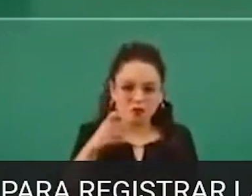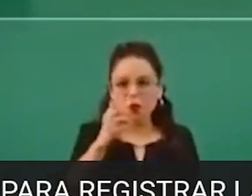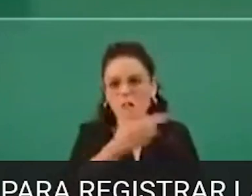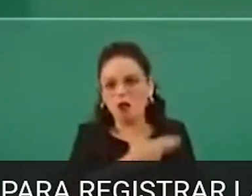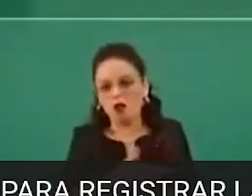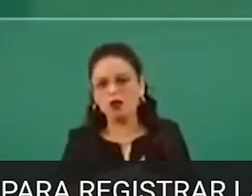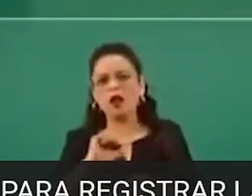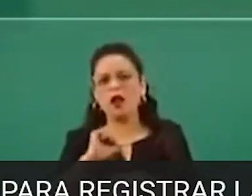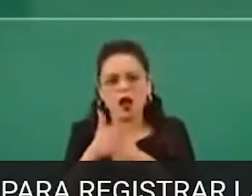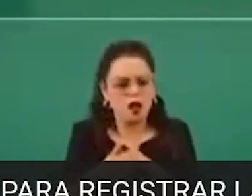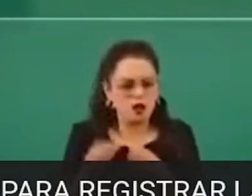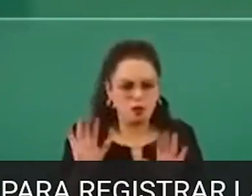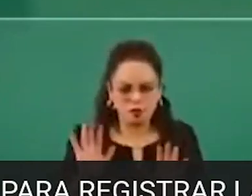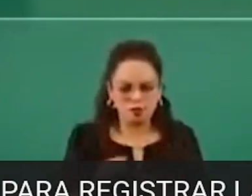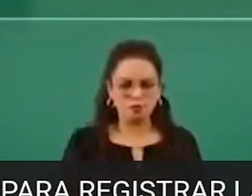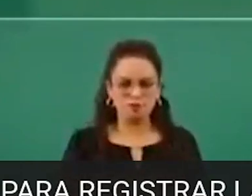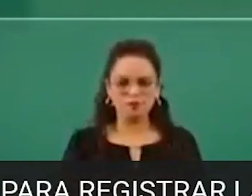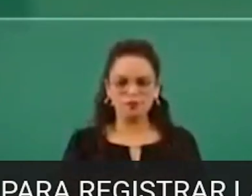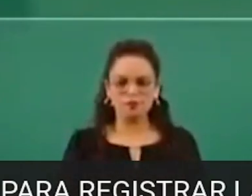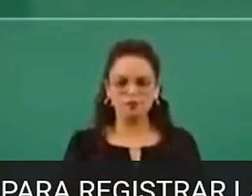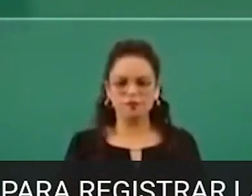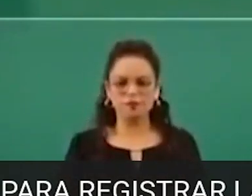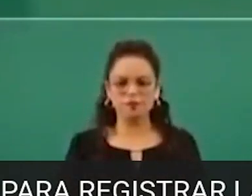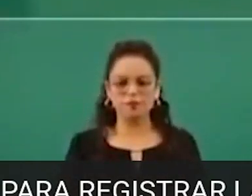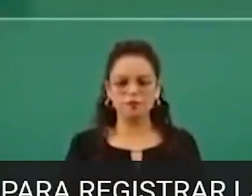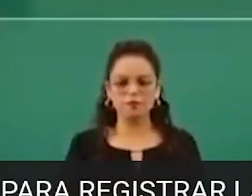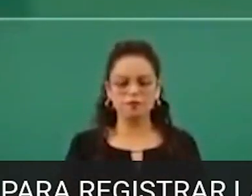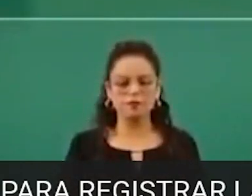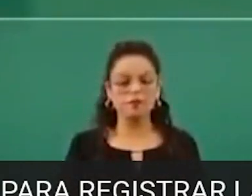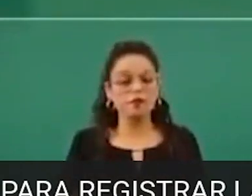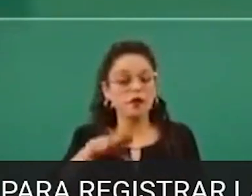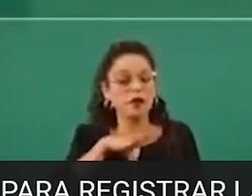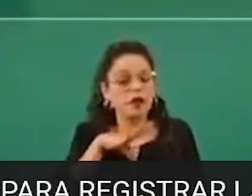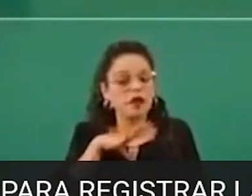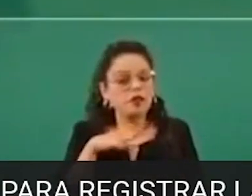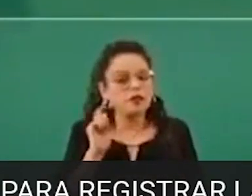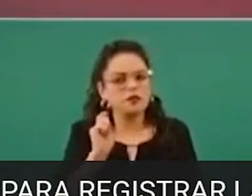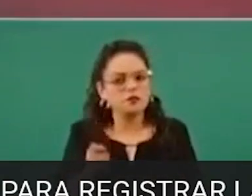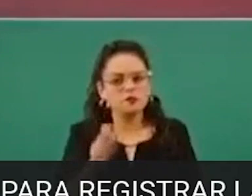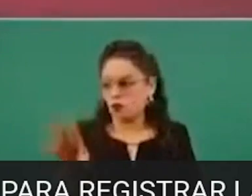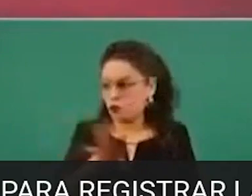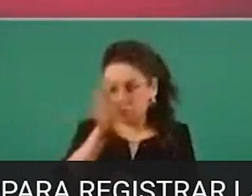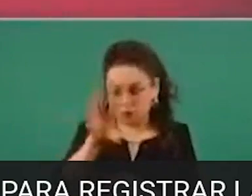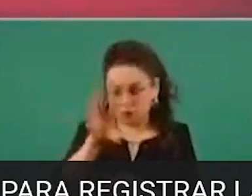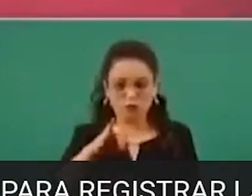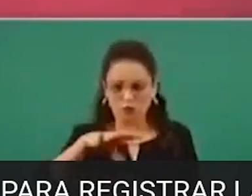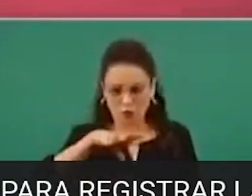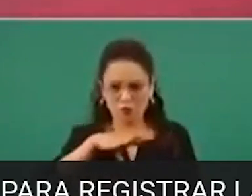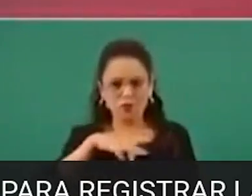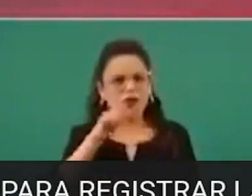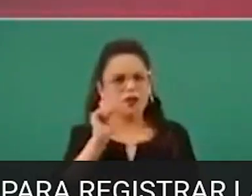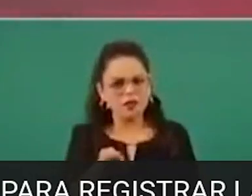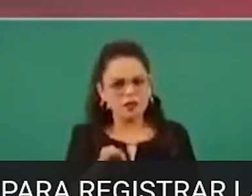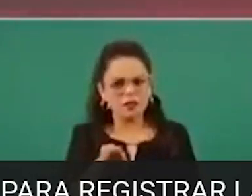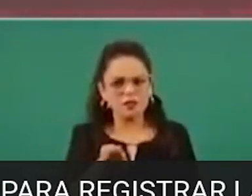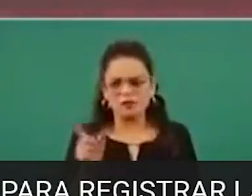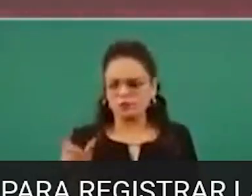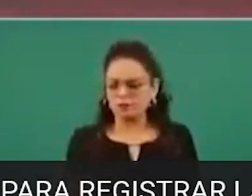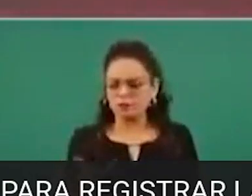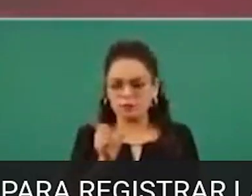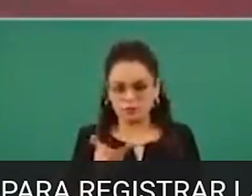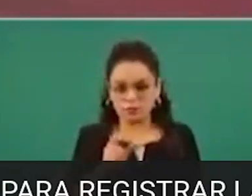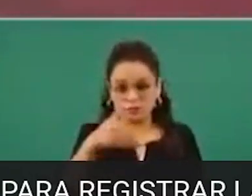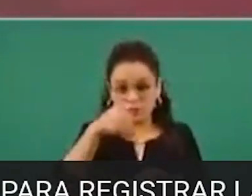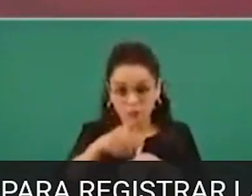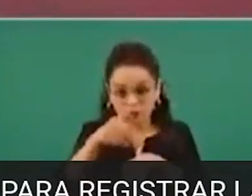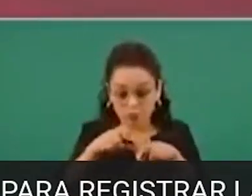quien va a hacer algún otro trámite. Se puede tener, esto todos lo podemos tener, la cédula de la CURP,